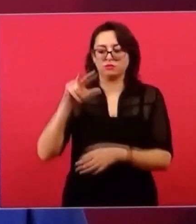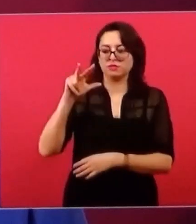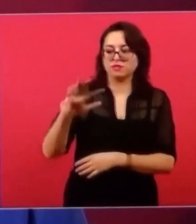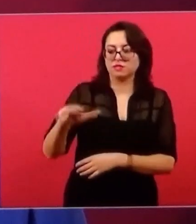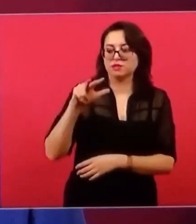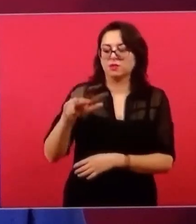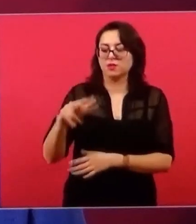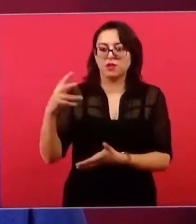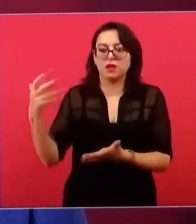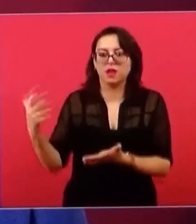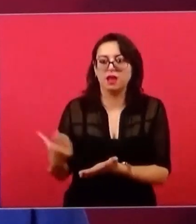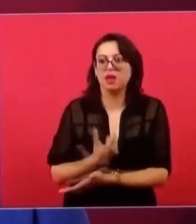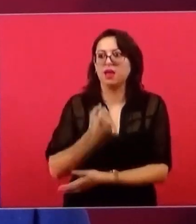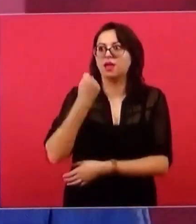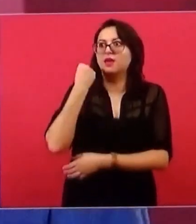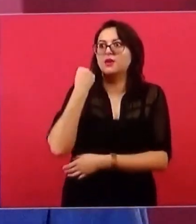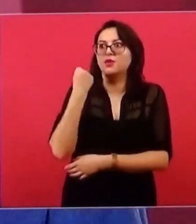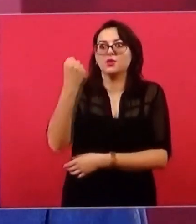1 de julio del 2018.